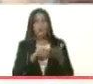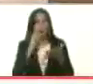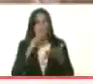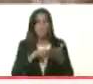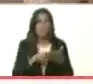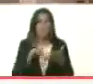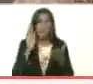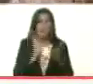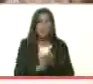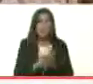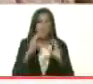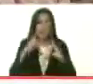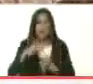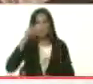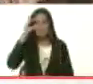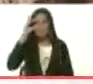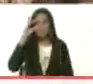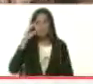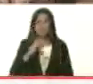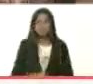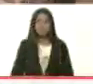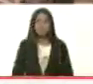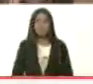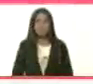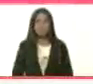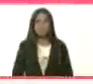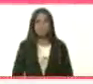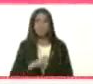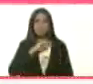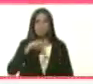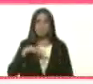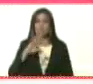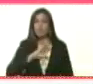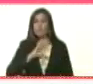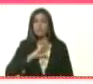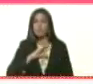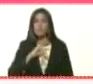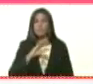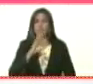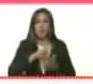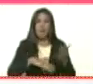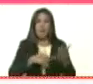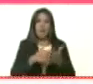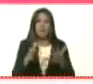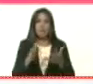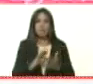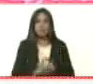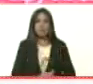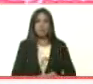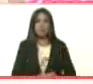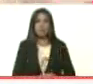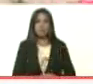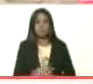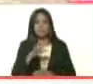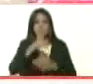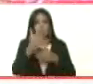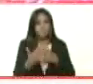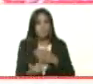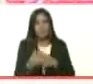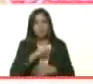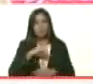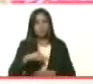camarada y compañera Delcy Rodríguez, sea nuestra agenda. Ese es el plan,